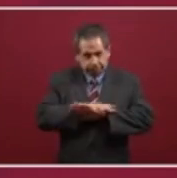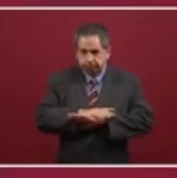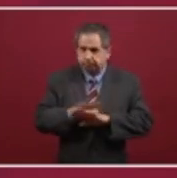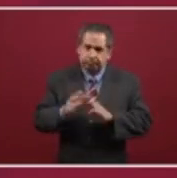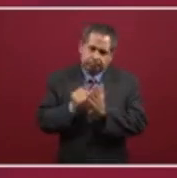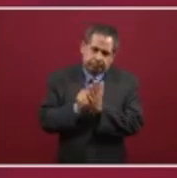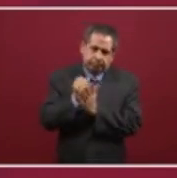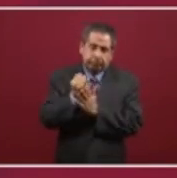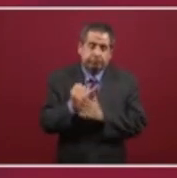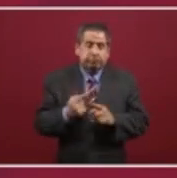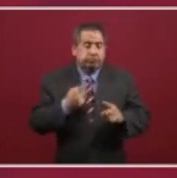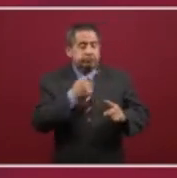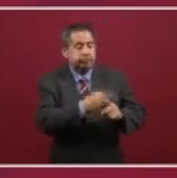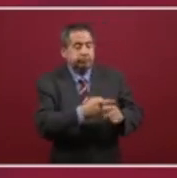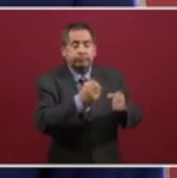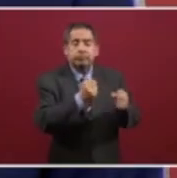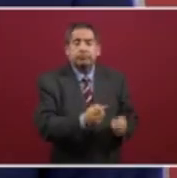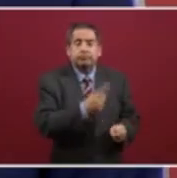por seguridad,